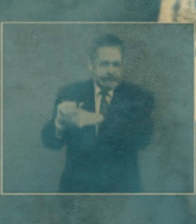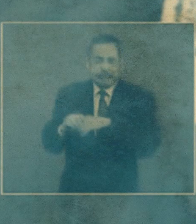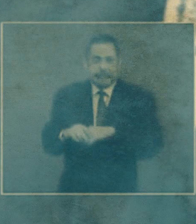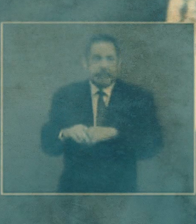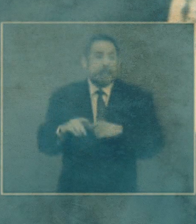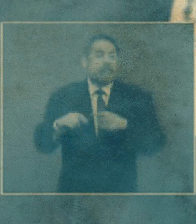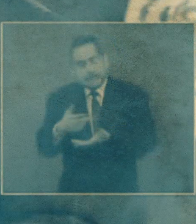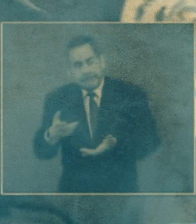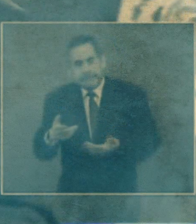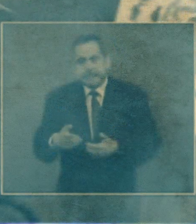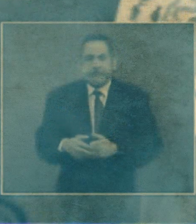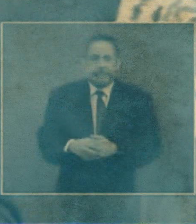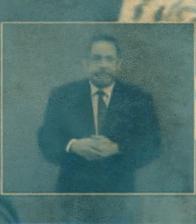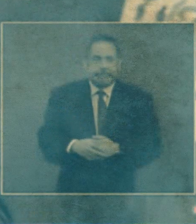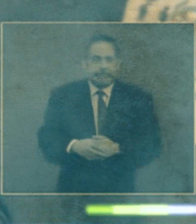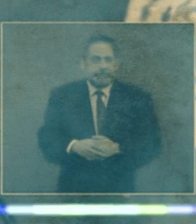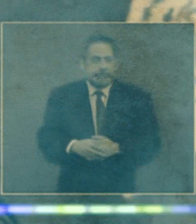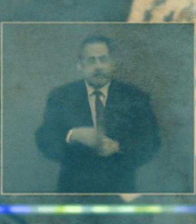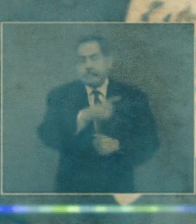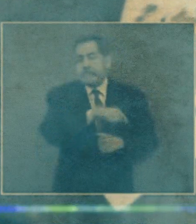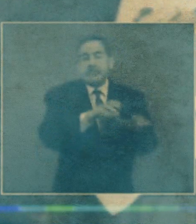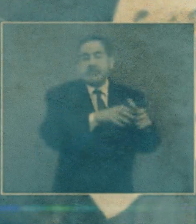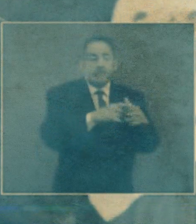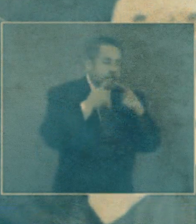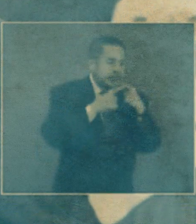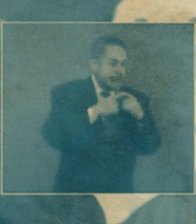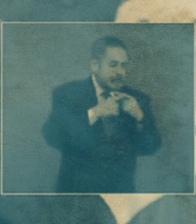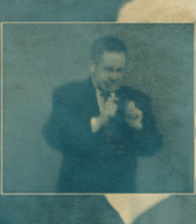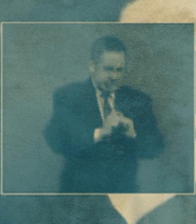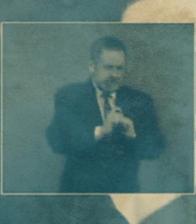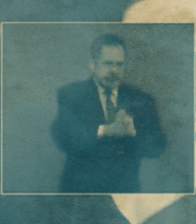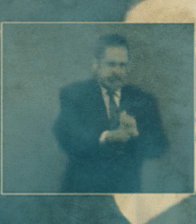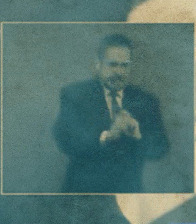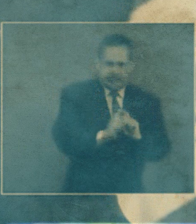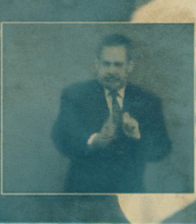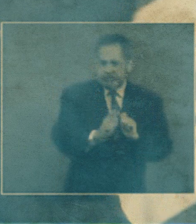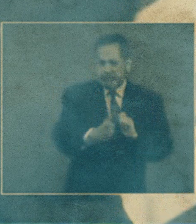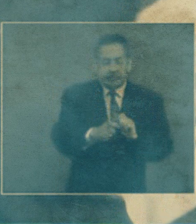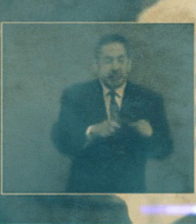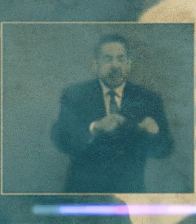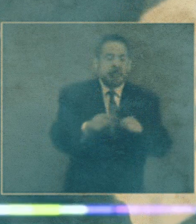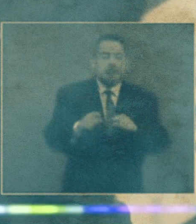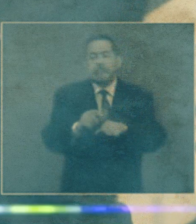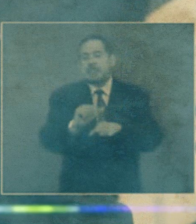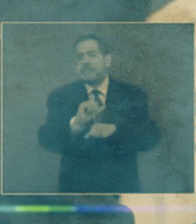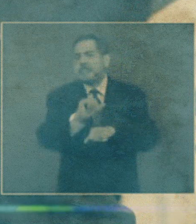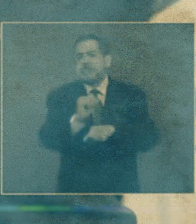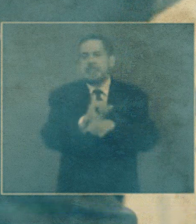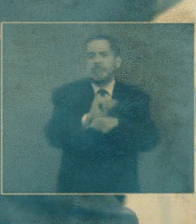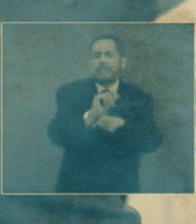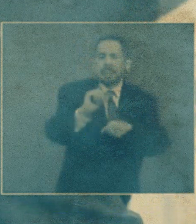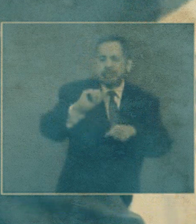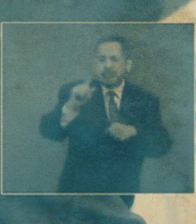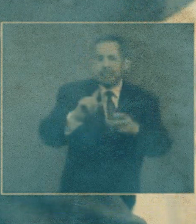El presidente Andrés Manuel López Obrador respondió al comunicado de artistas que se pronuncian en contra del Tren Maya. Los llama conservadores,